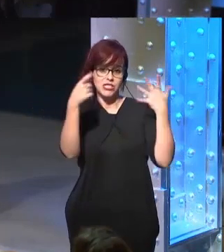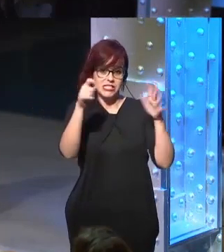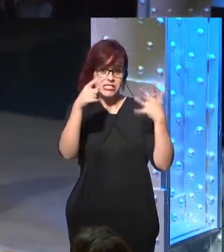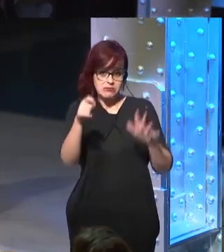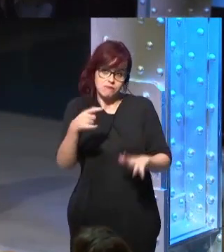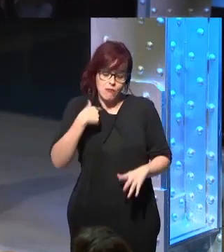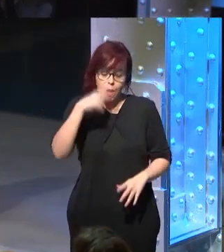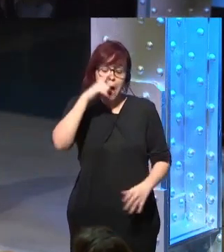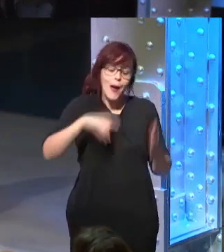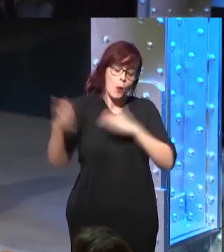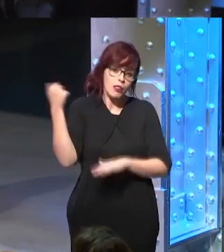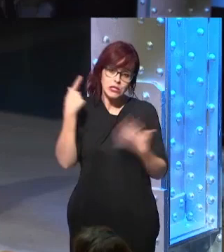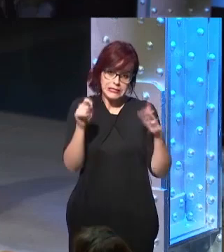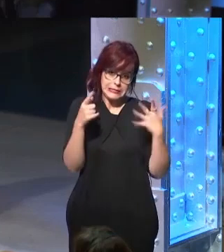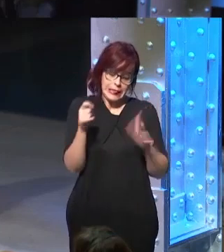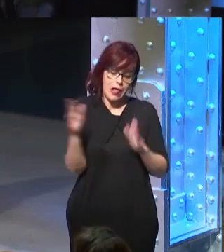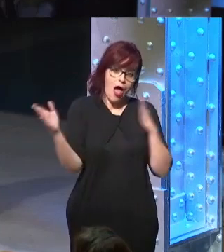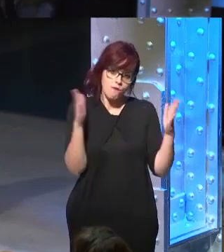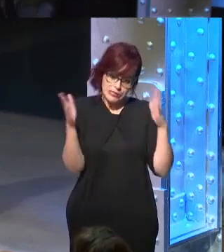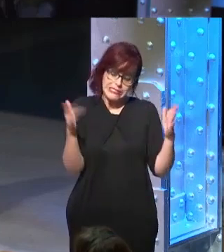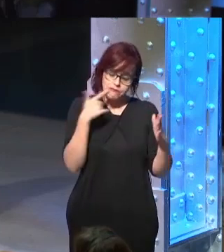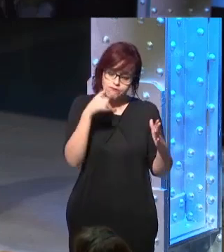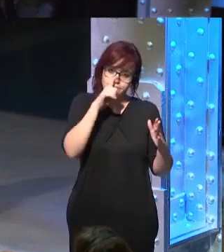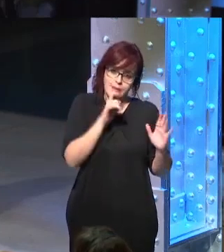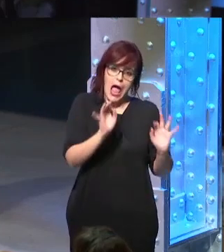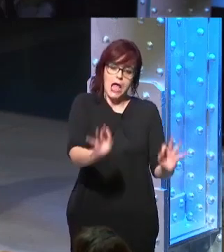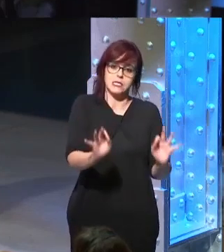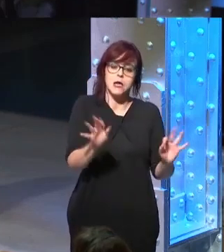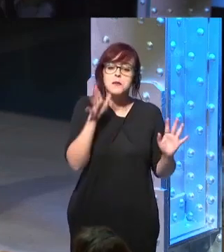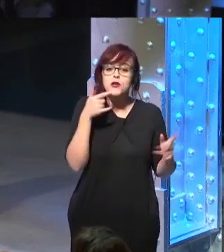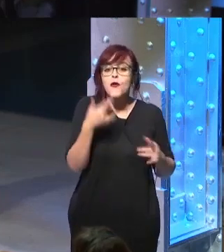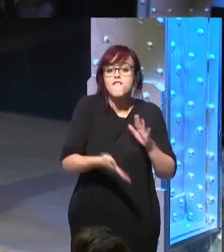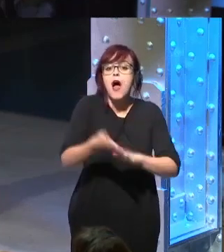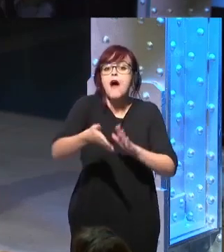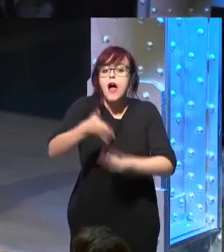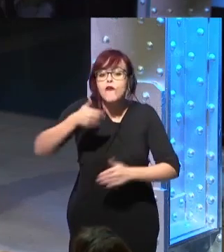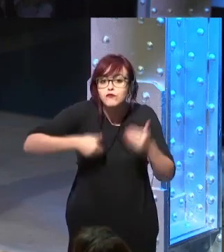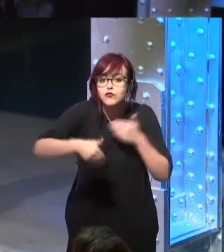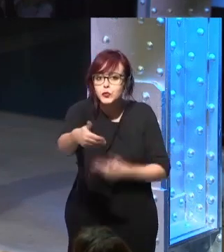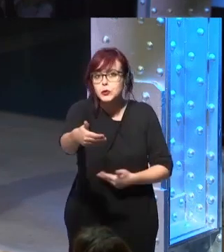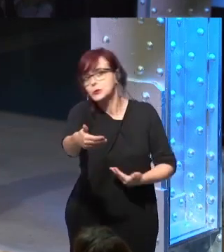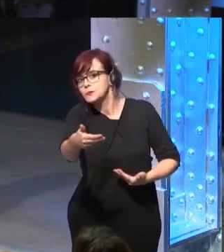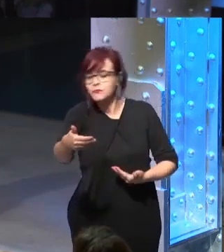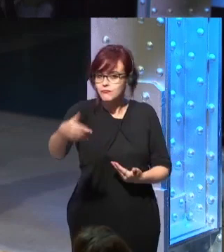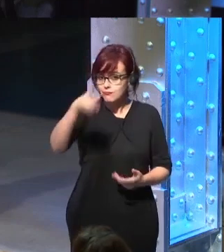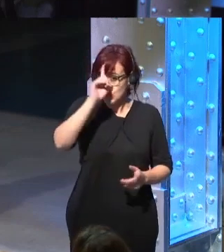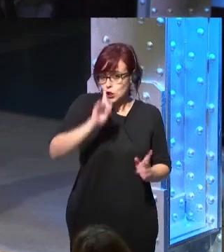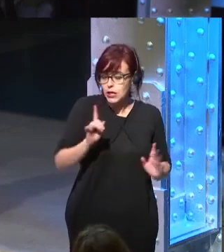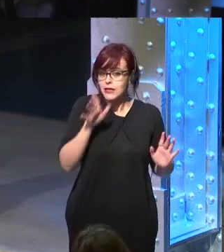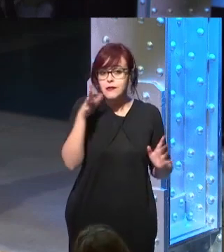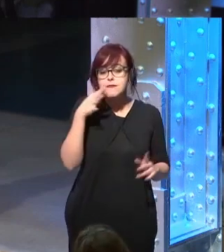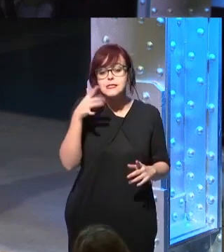60, recuerdo cómo eran los años 60, pero no te puedo dar un pronóstico y no estoy